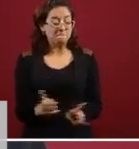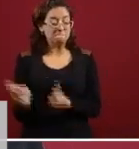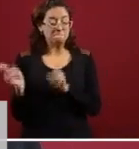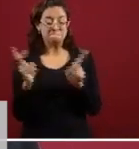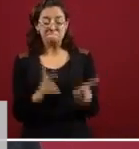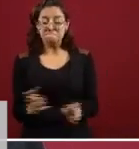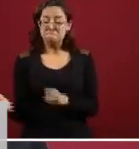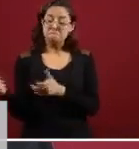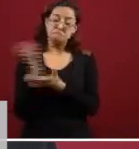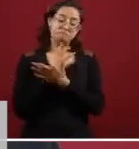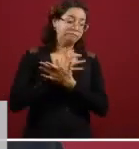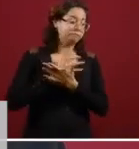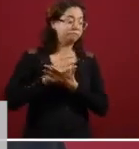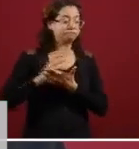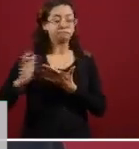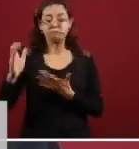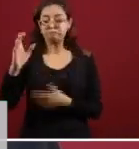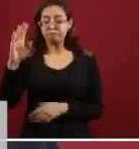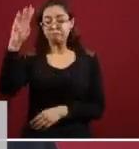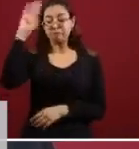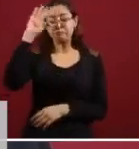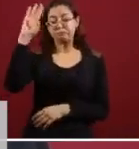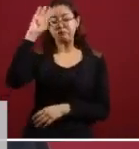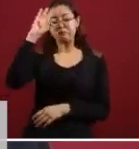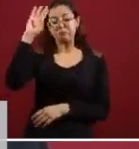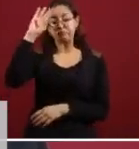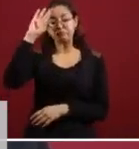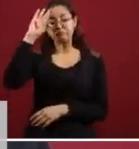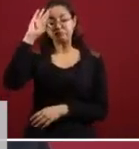como el que se